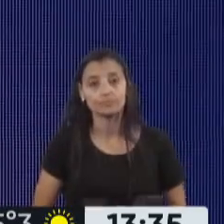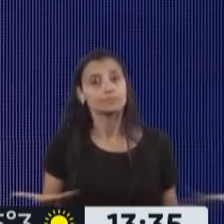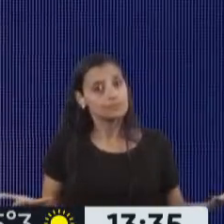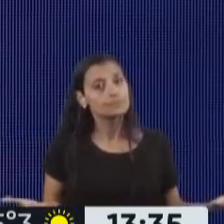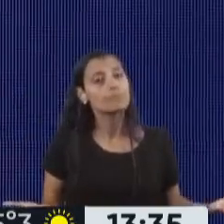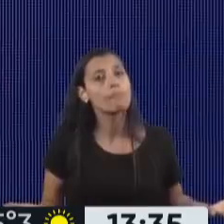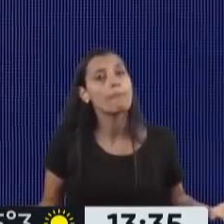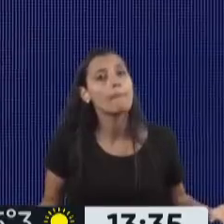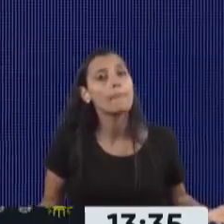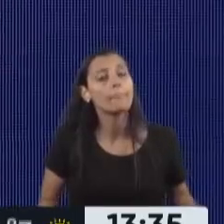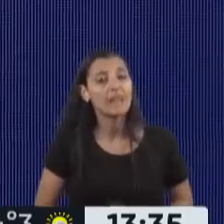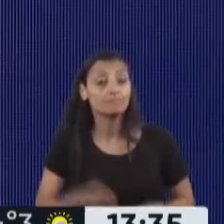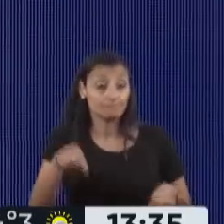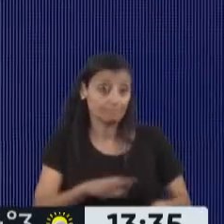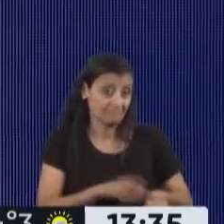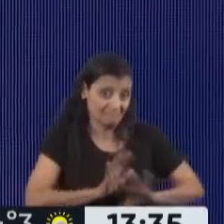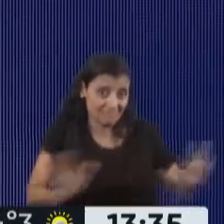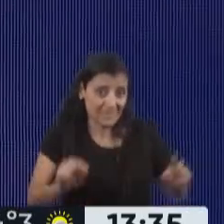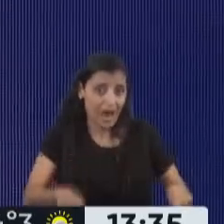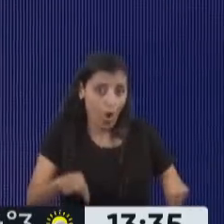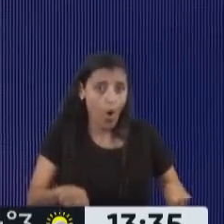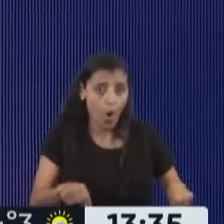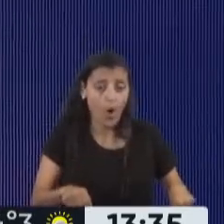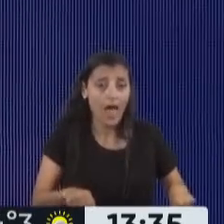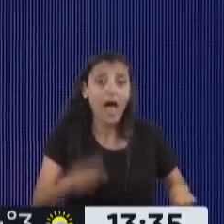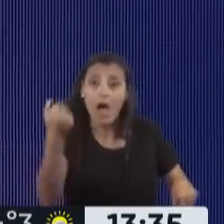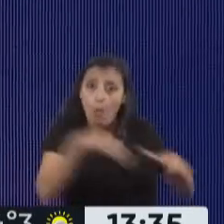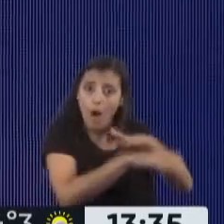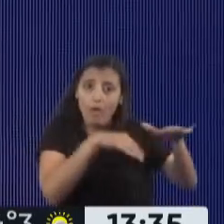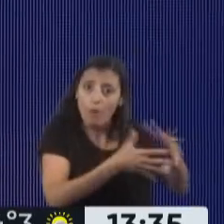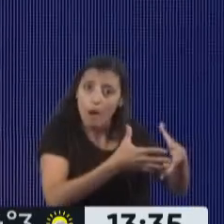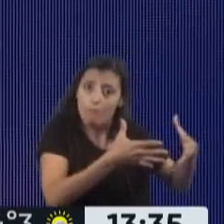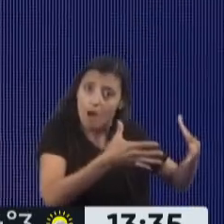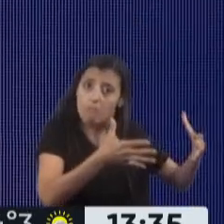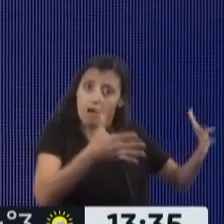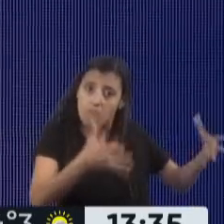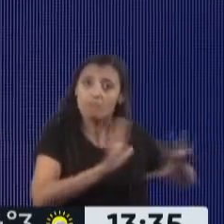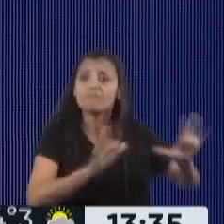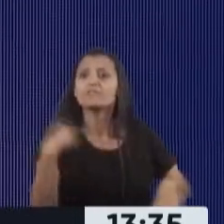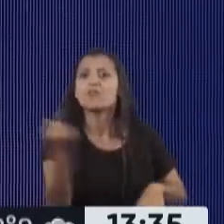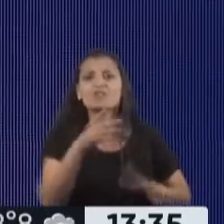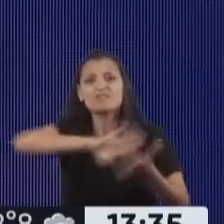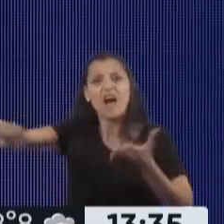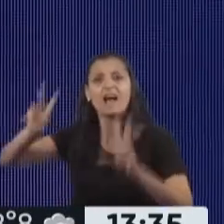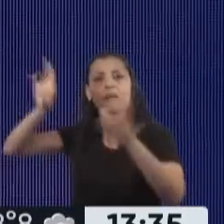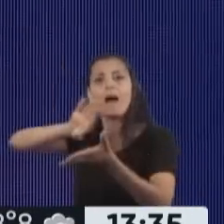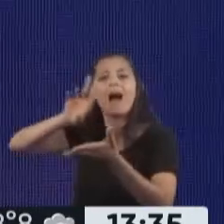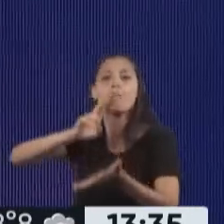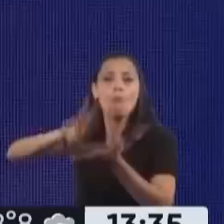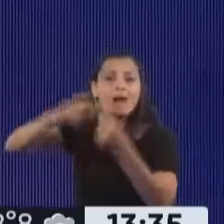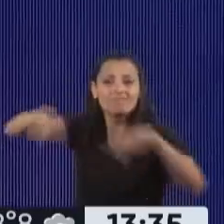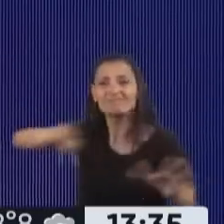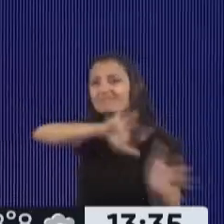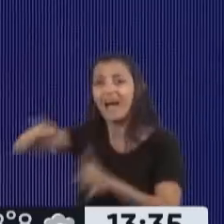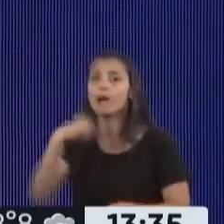se está dando un fuerte aumento del ahorro. El hecho de haber corrido al fisco del medio y hacer